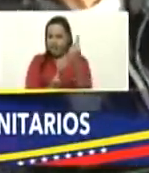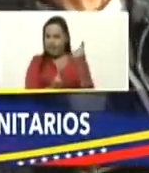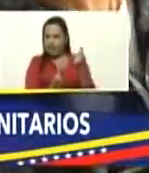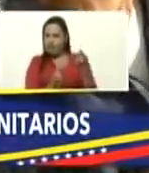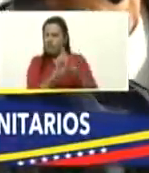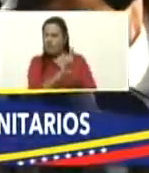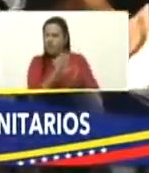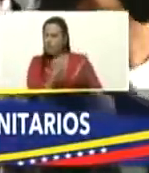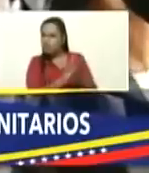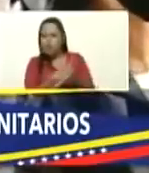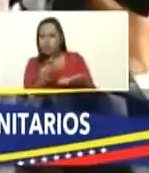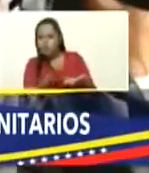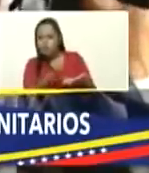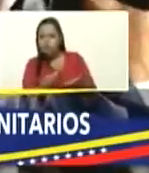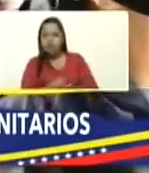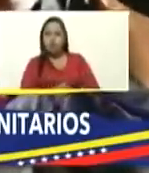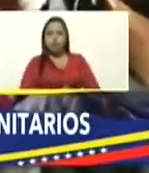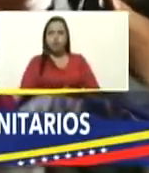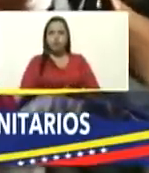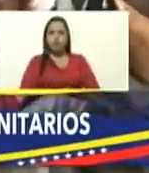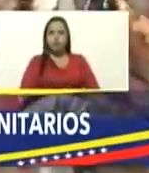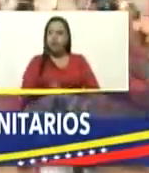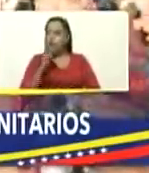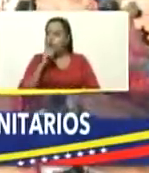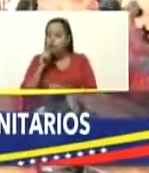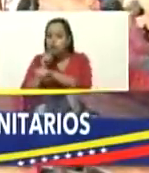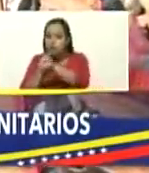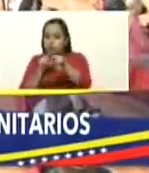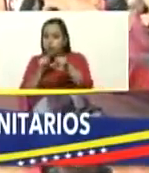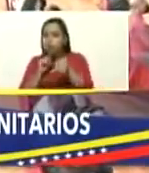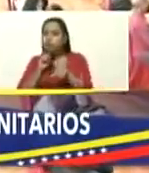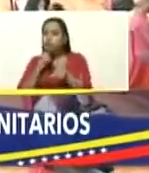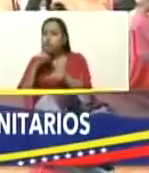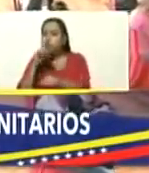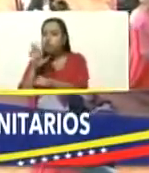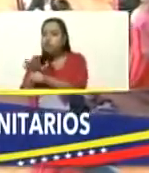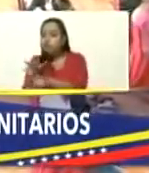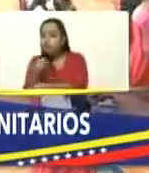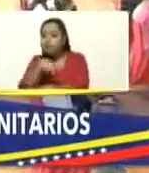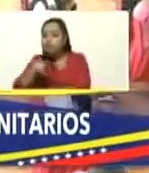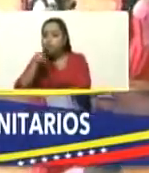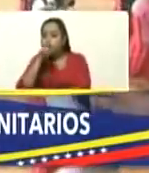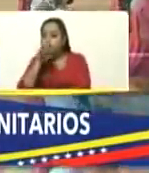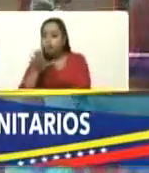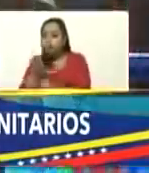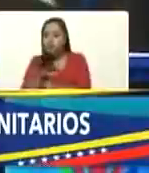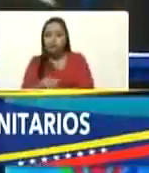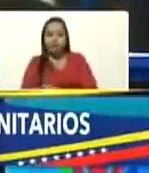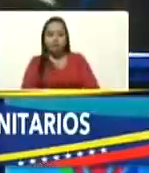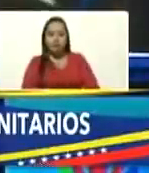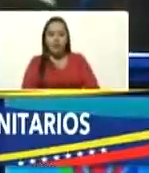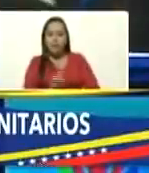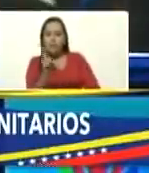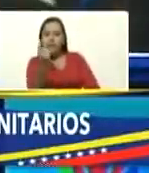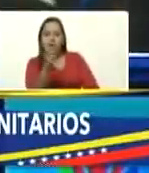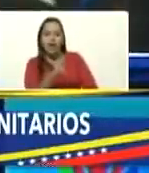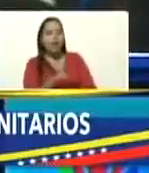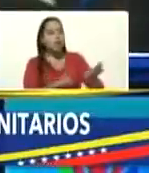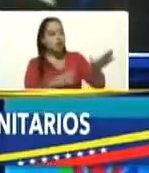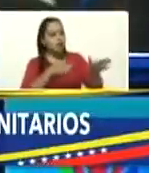de la resistencia. No lo digan ustedes. No lo digan ustedes. La primera R, quédate quieto,